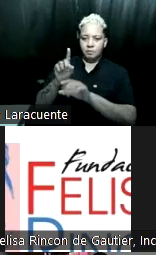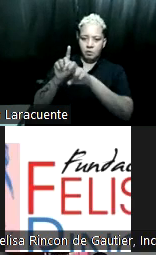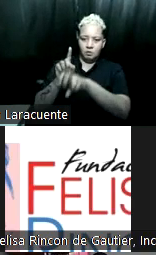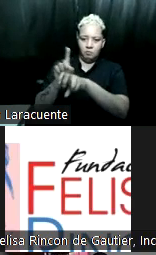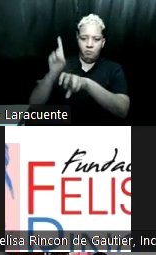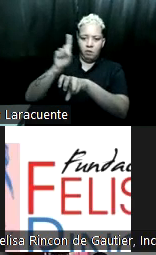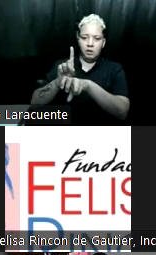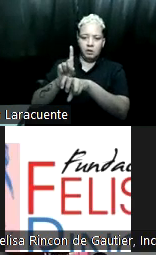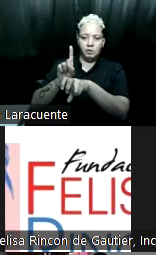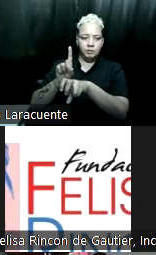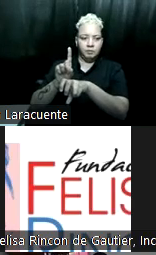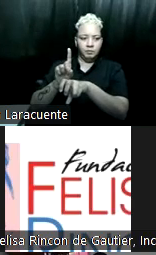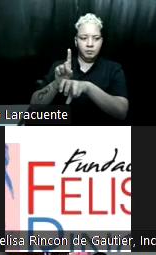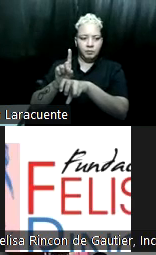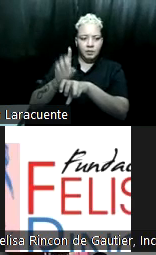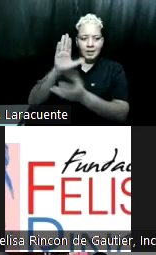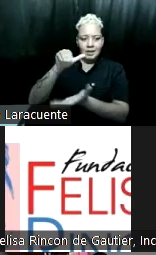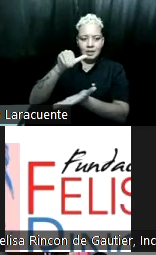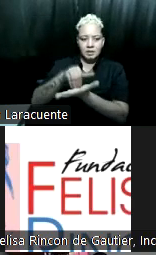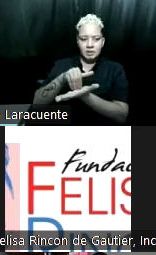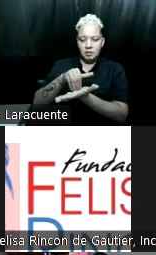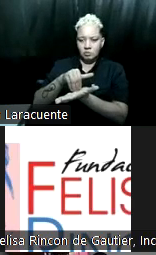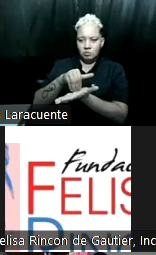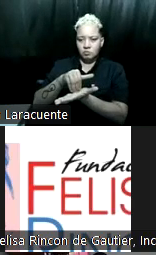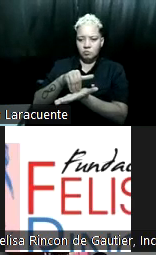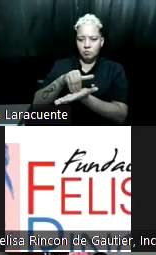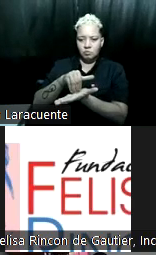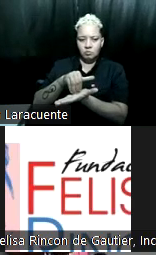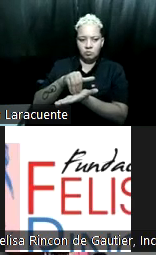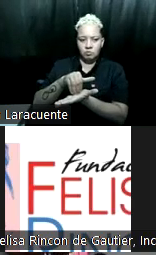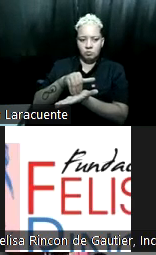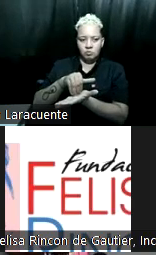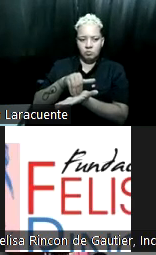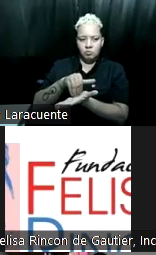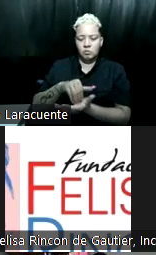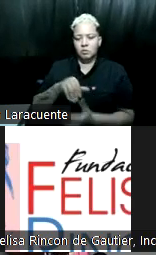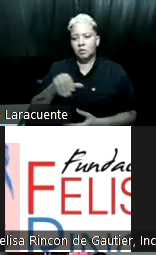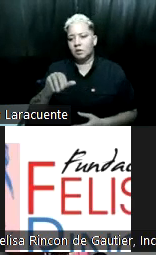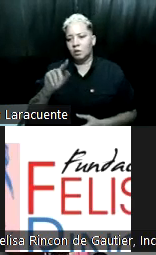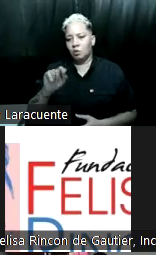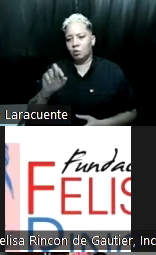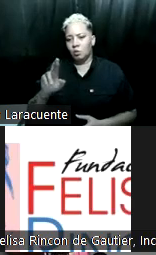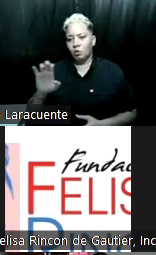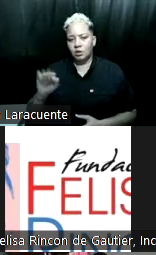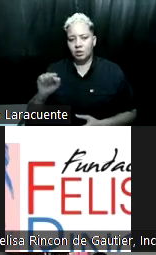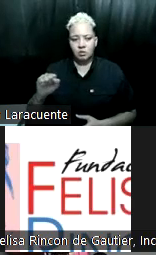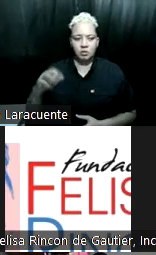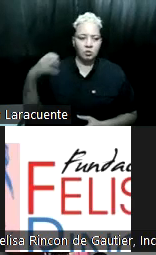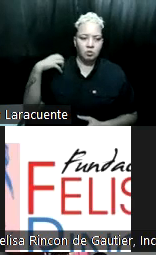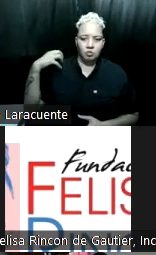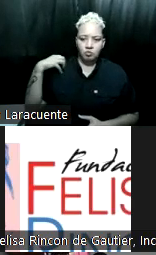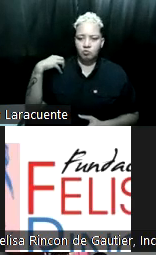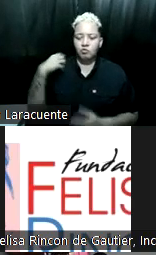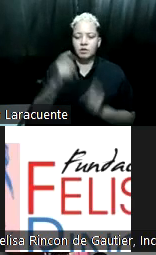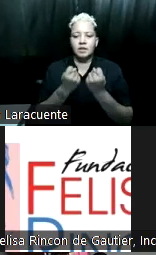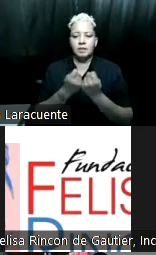eh, el caballero del centro en traje es Armandito Torres, coach del equipo